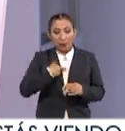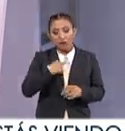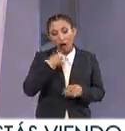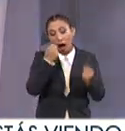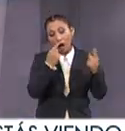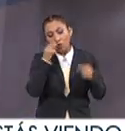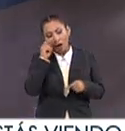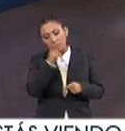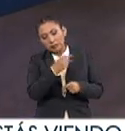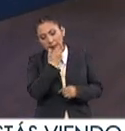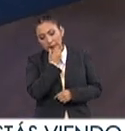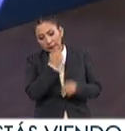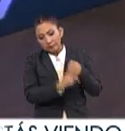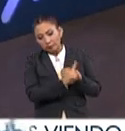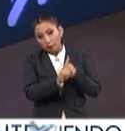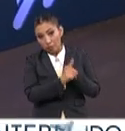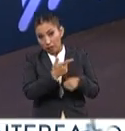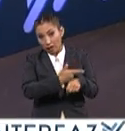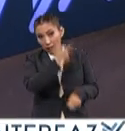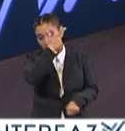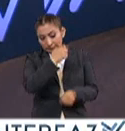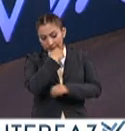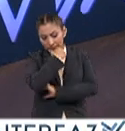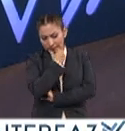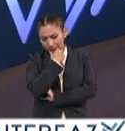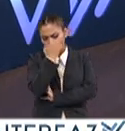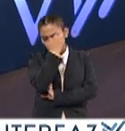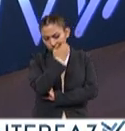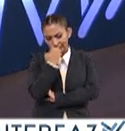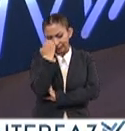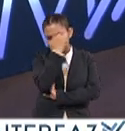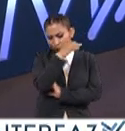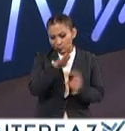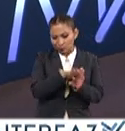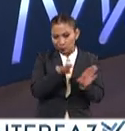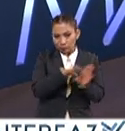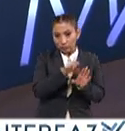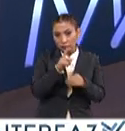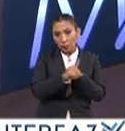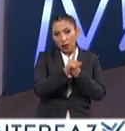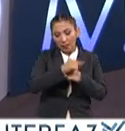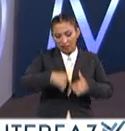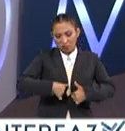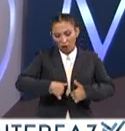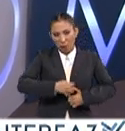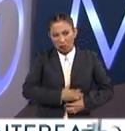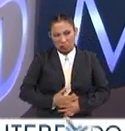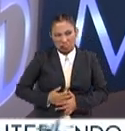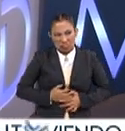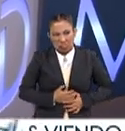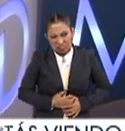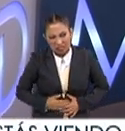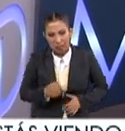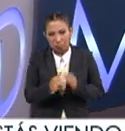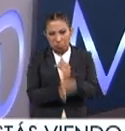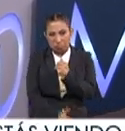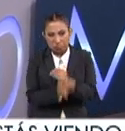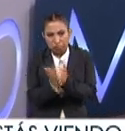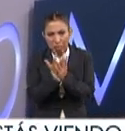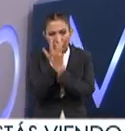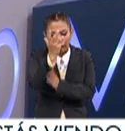pacientes, algunos desarrollan problemas graves. Sí, sobre todo problemas intestinales,